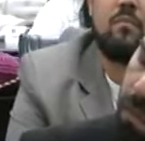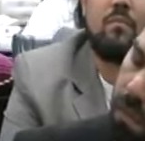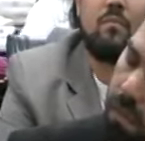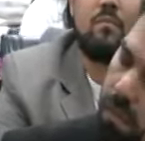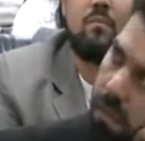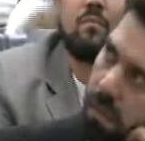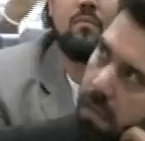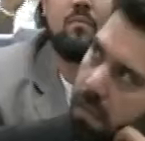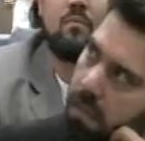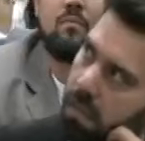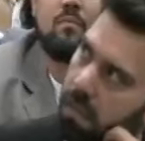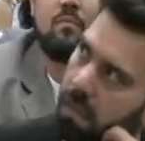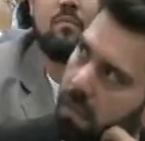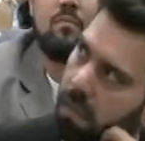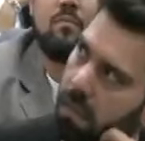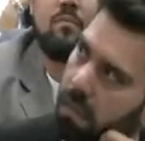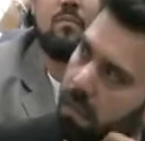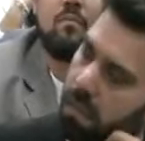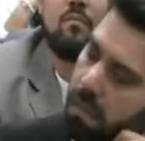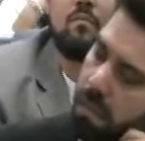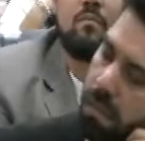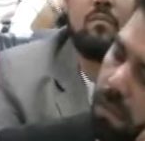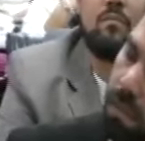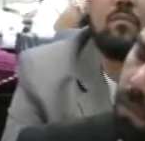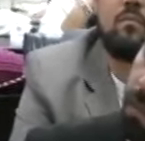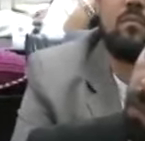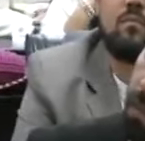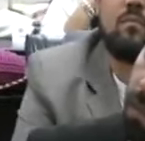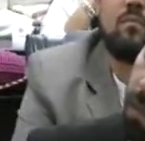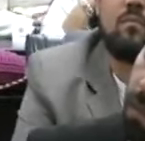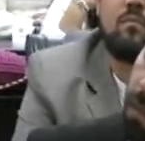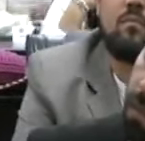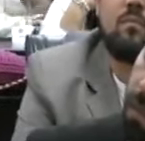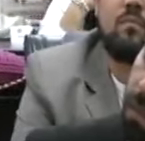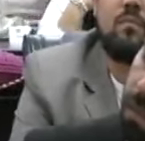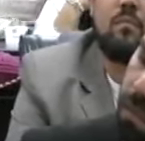conjunto, de dejar al lado las diferencias ideológicas y